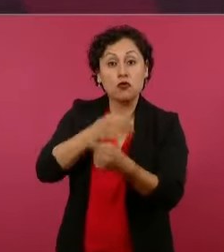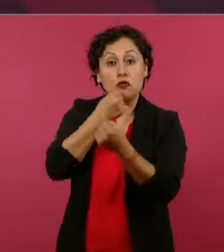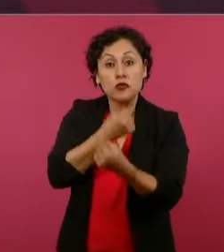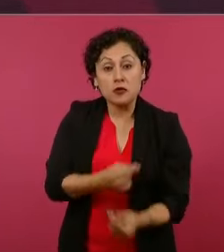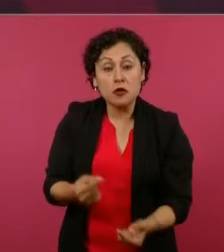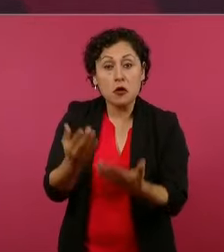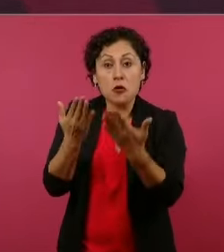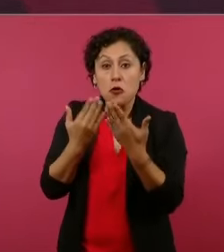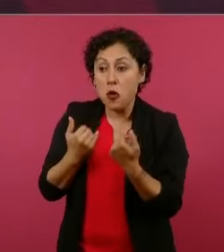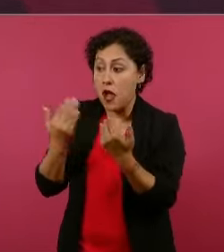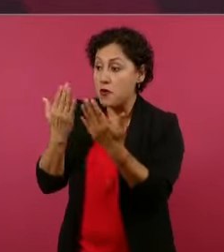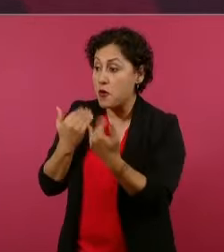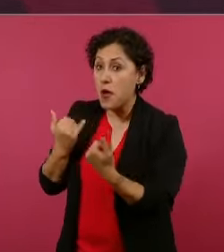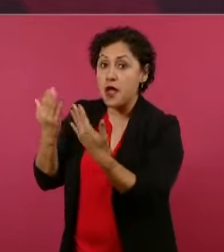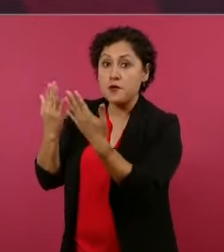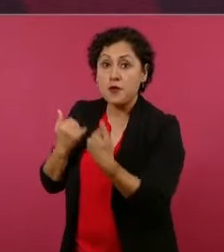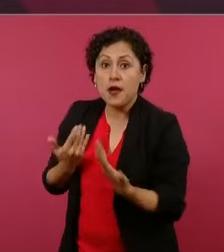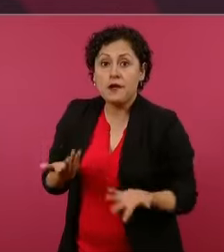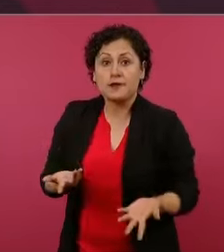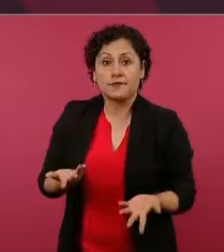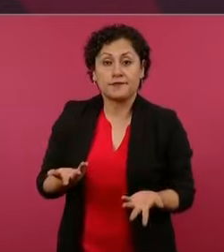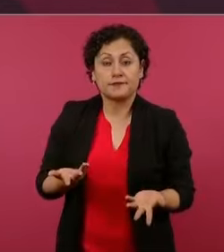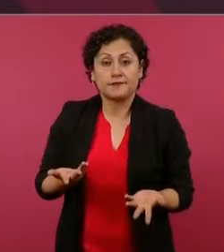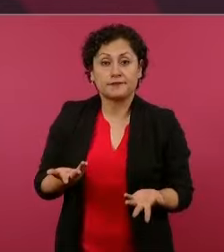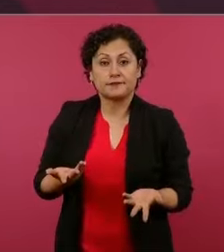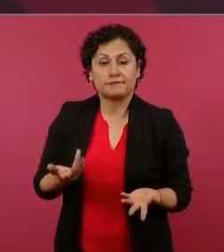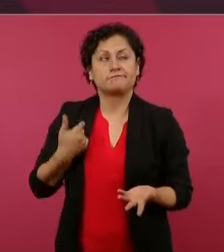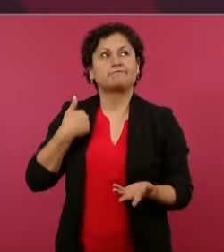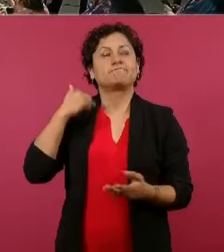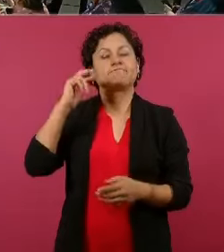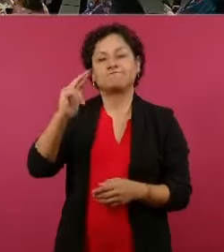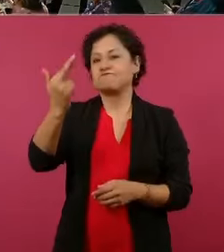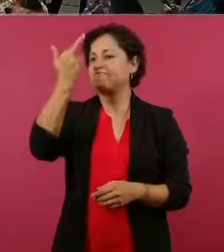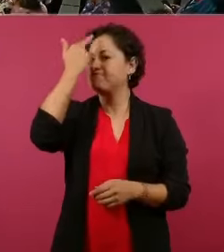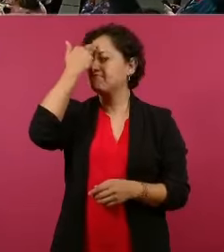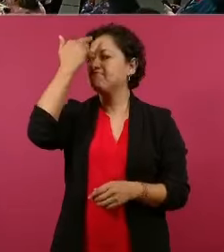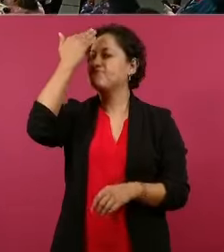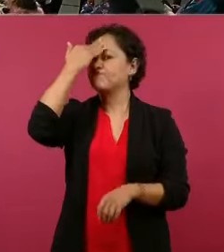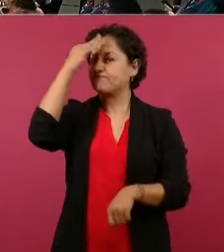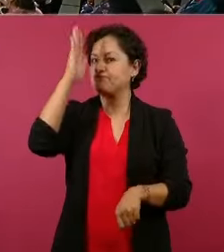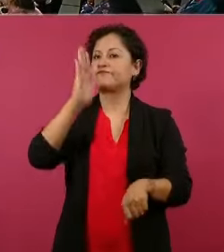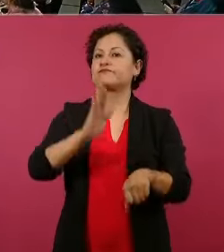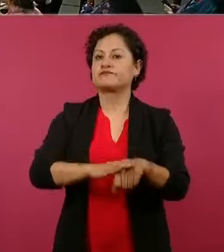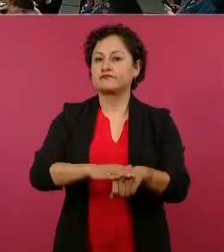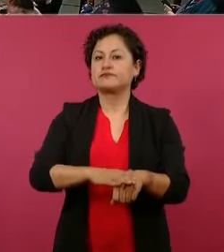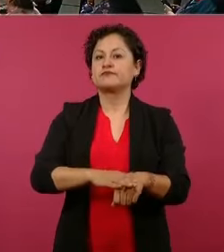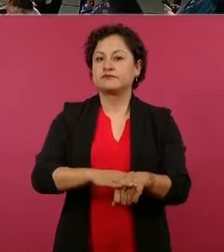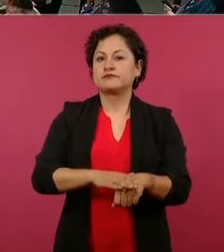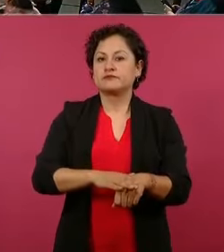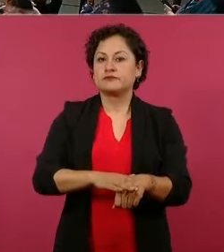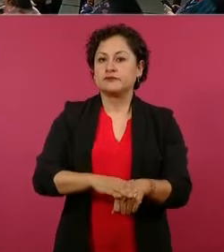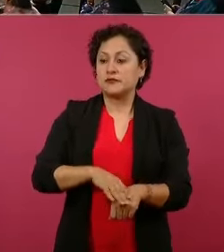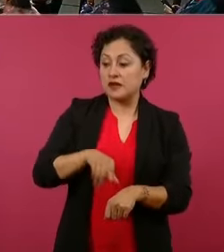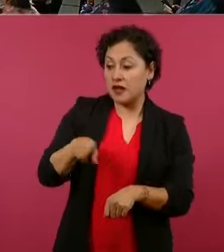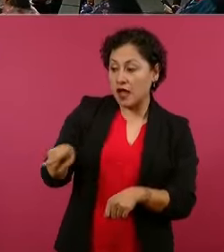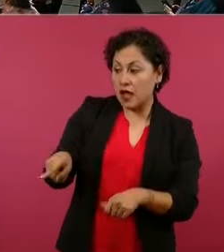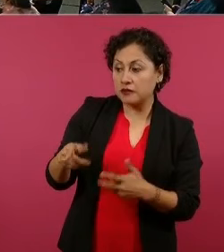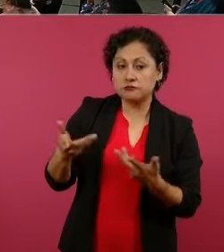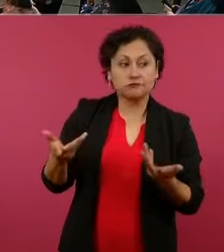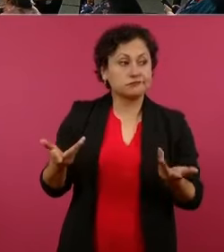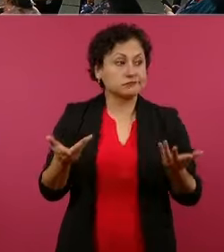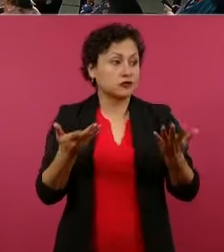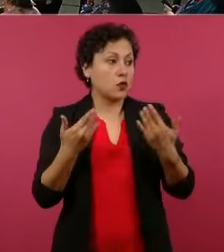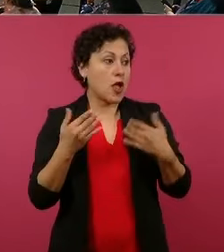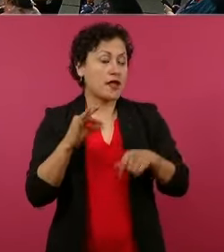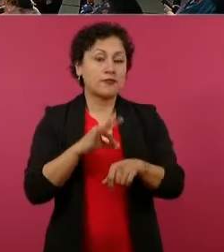pediatra e incluso eh estaba la vacante y siguen estando